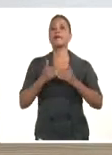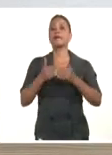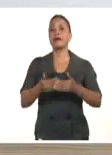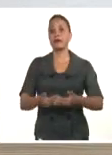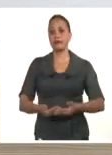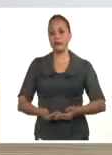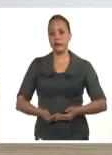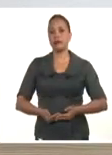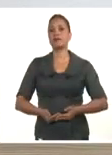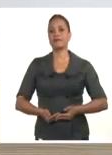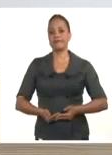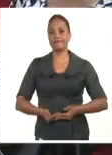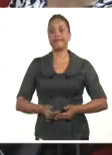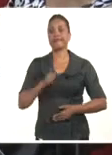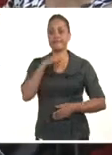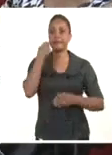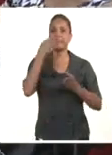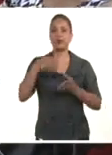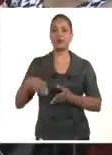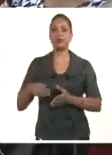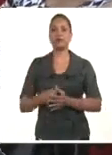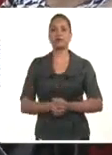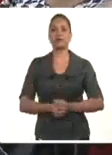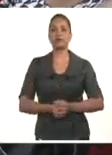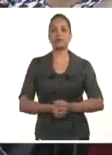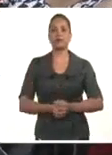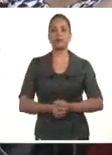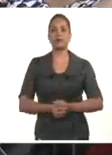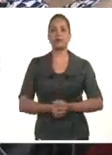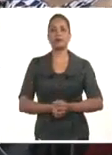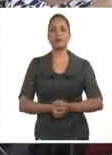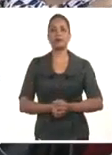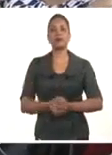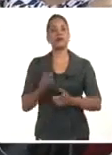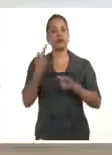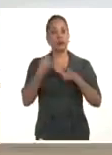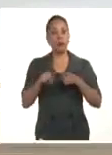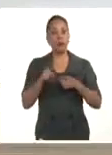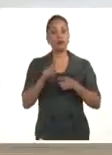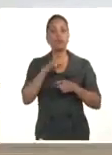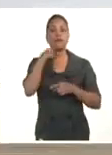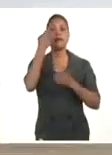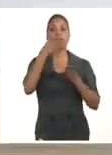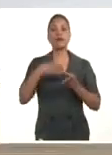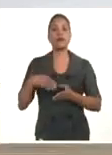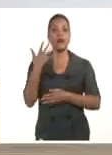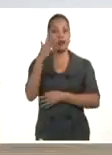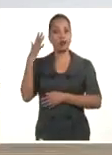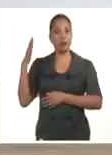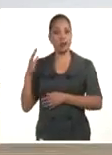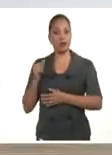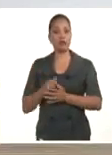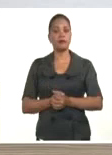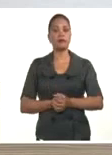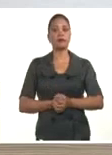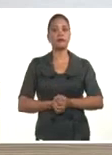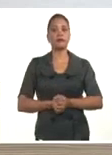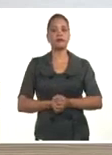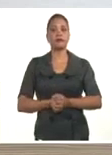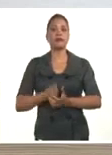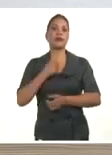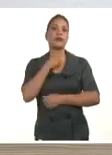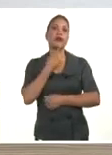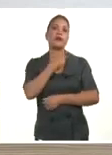decir, embarazada, y un extranjero, fue una fallecida